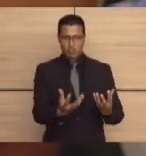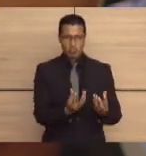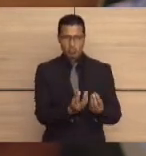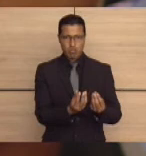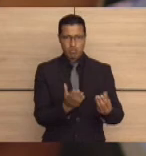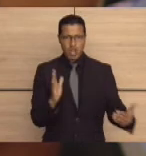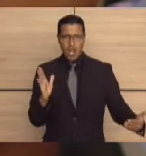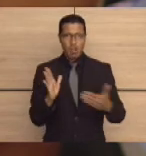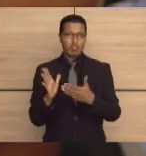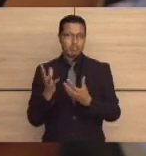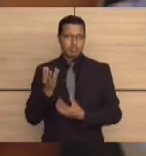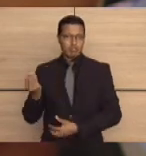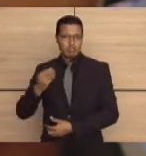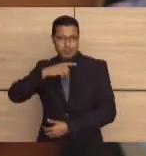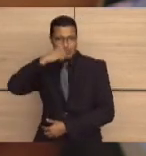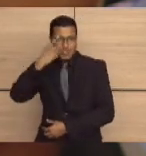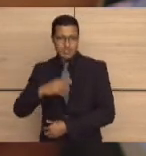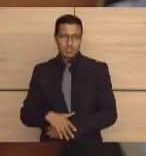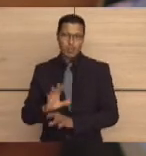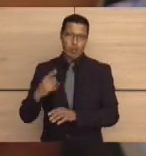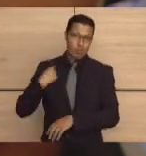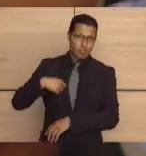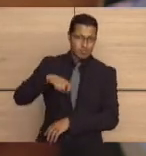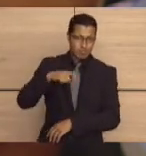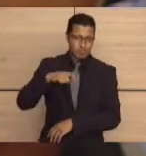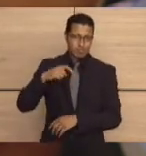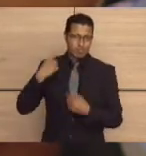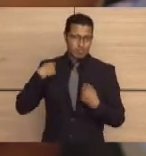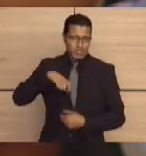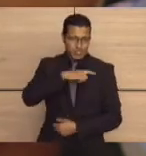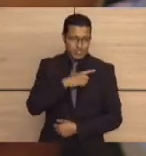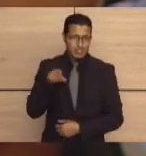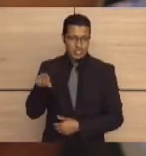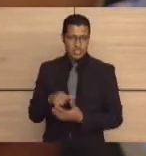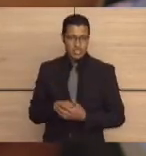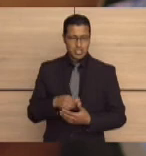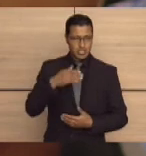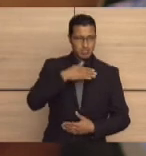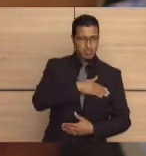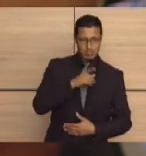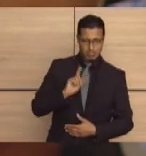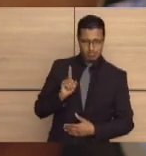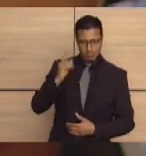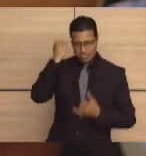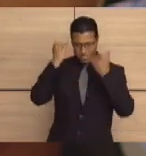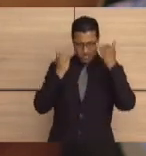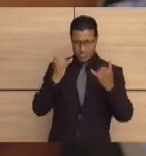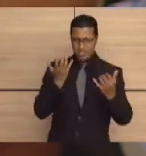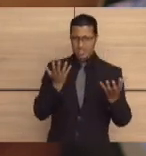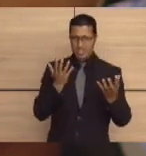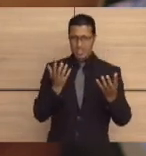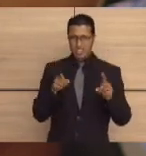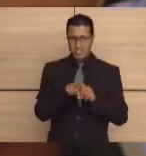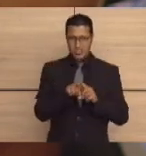blancos, criollos o españoles. Bolívar dijo, si dejamos prosperar estas ideas, esto se va a volver una guerra civil entre